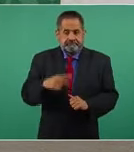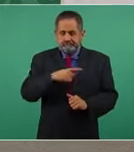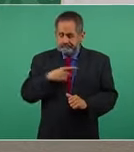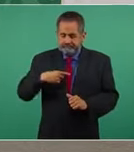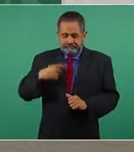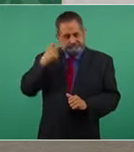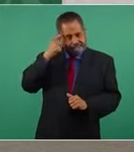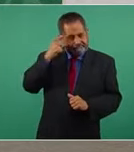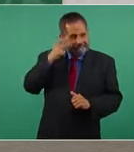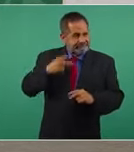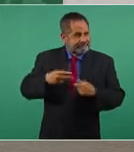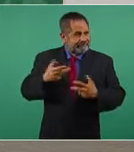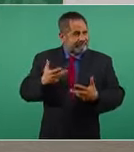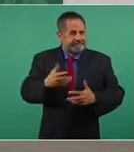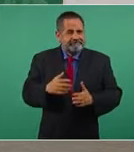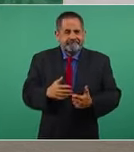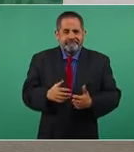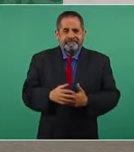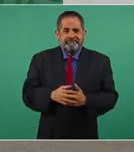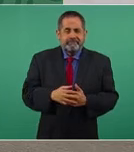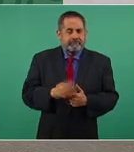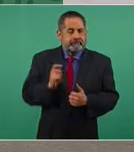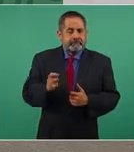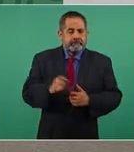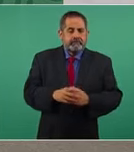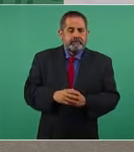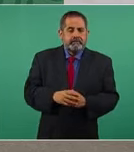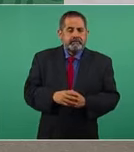Tenemos que